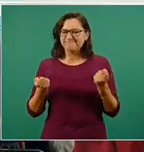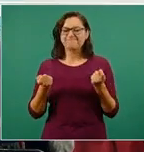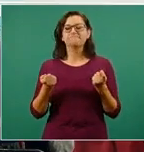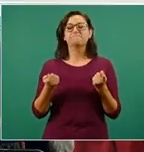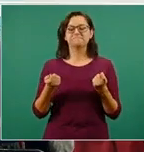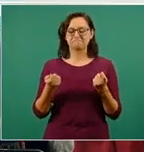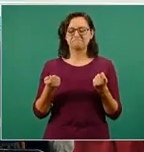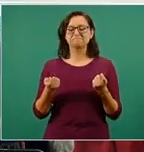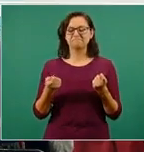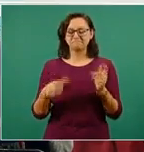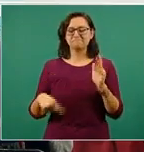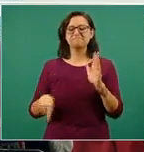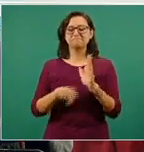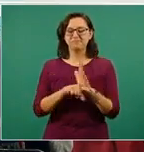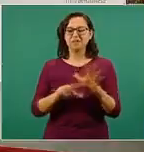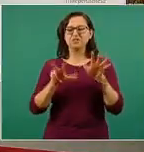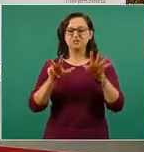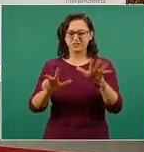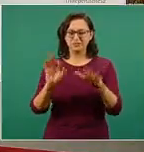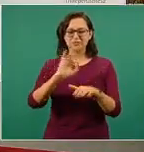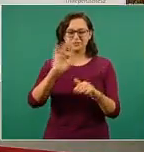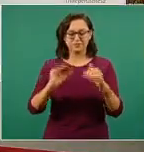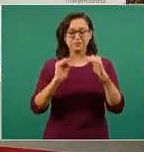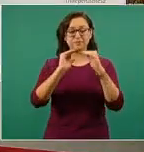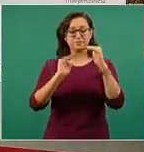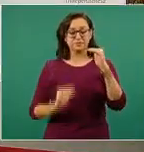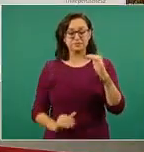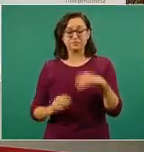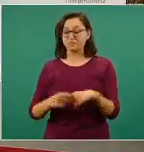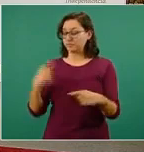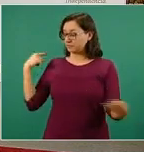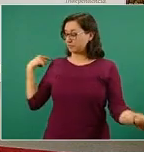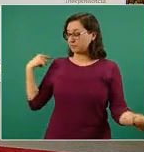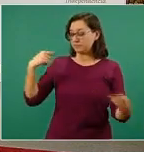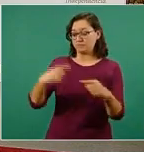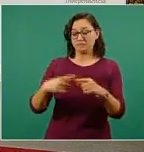la semana 15. Tenemos un total de casos estimados de